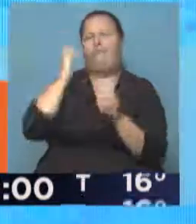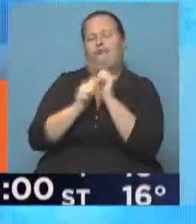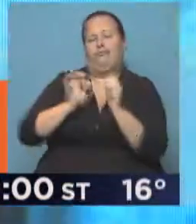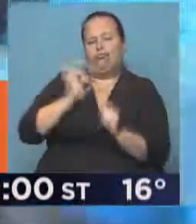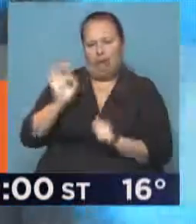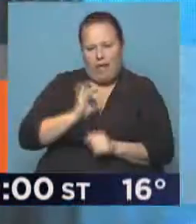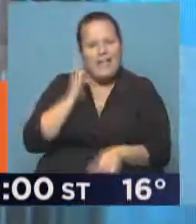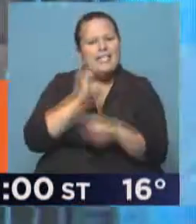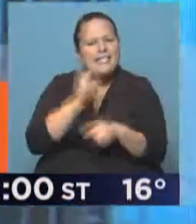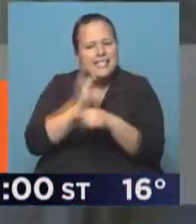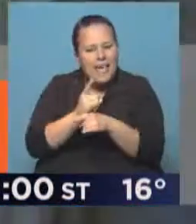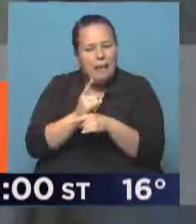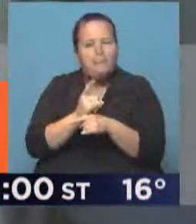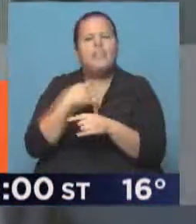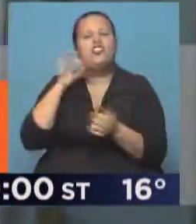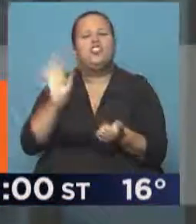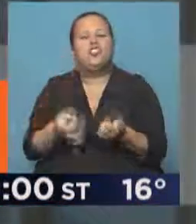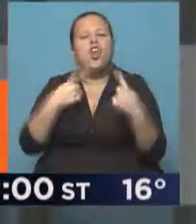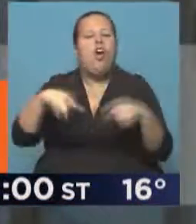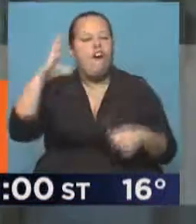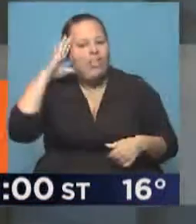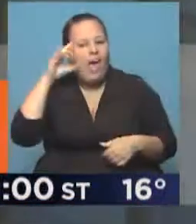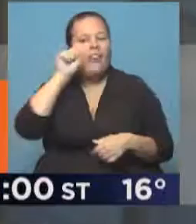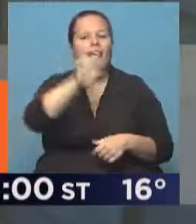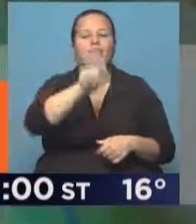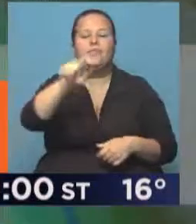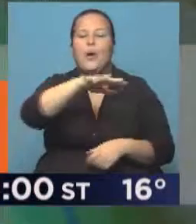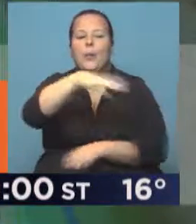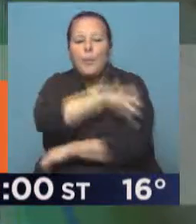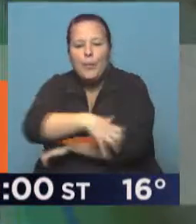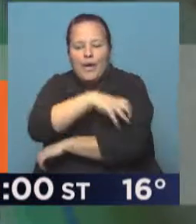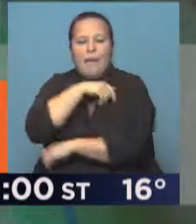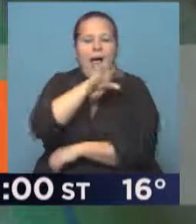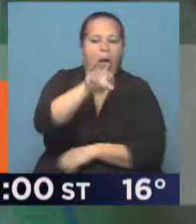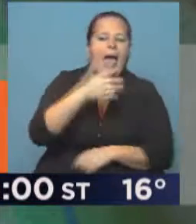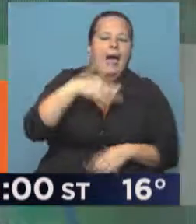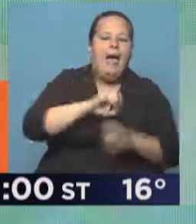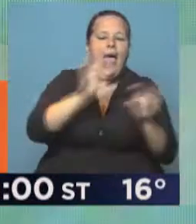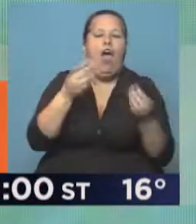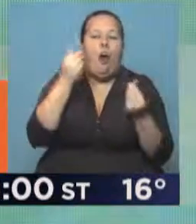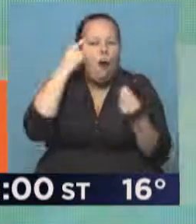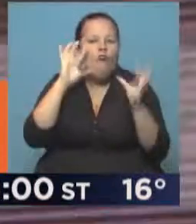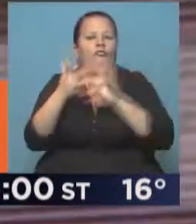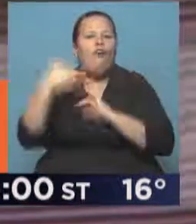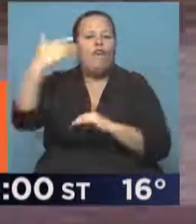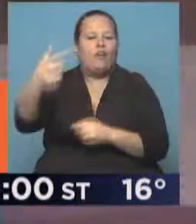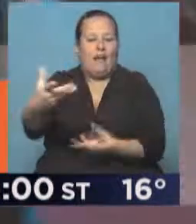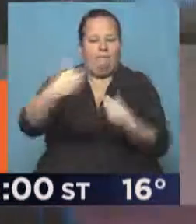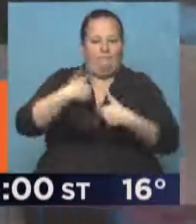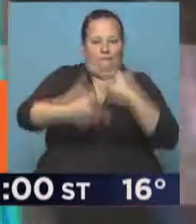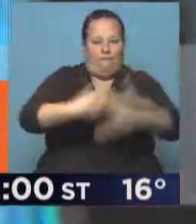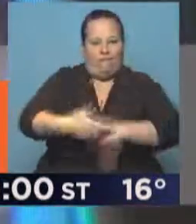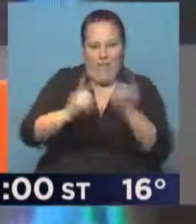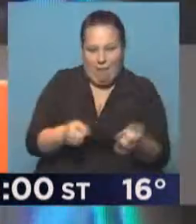siempre estamos al tanto de lo que va pasando en cada villa para poder tener una idea de cómo podernos encaminar